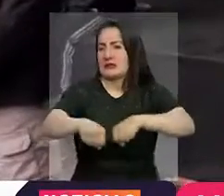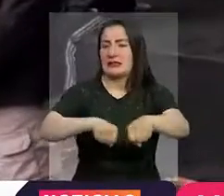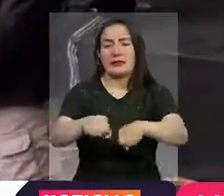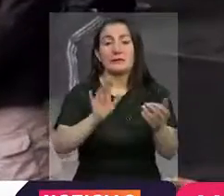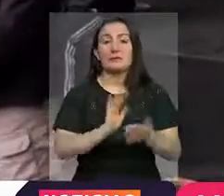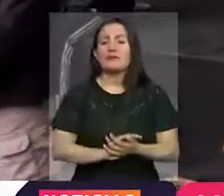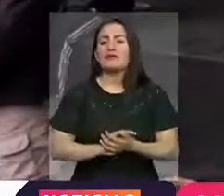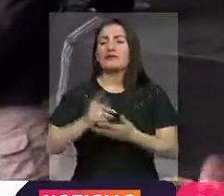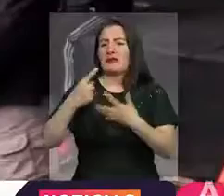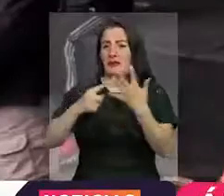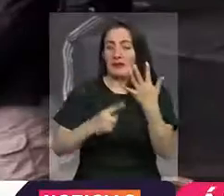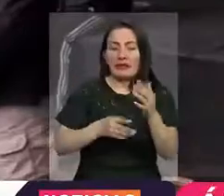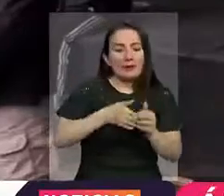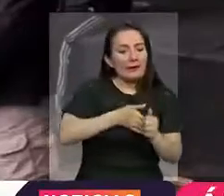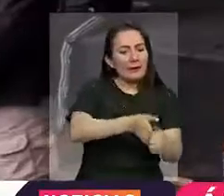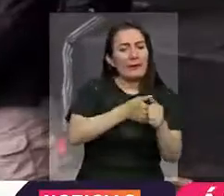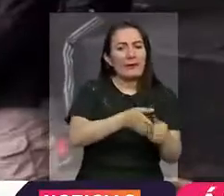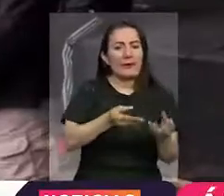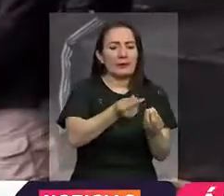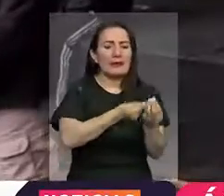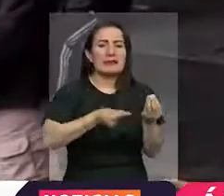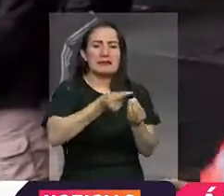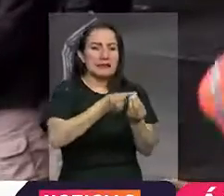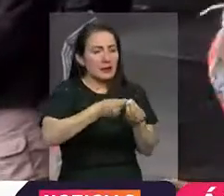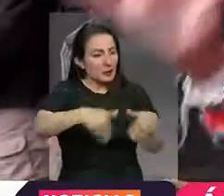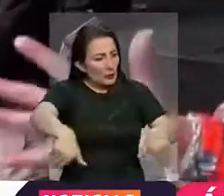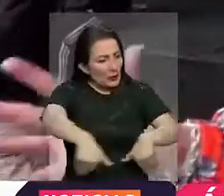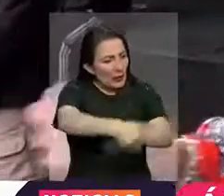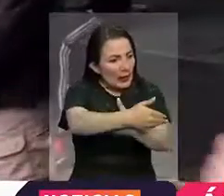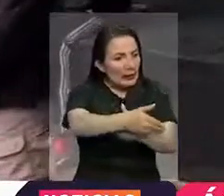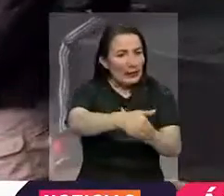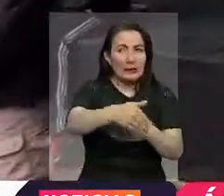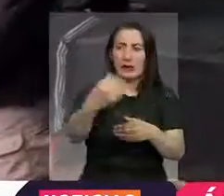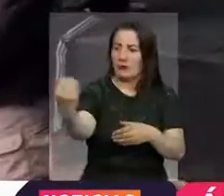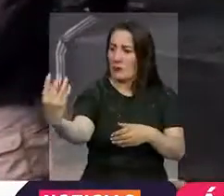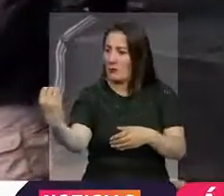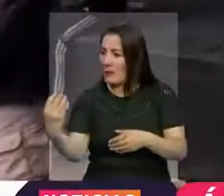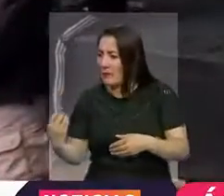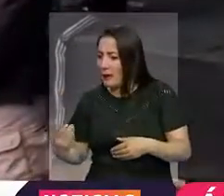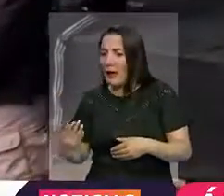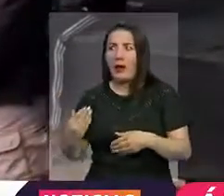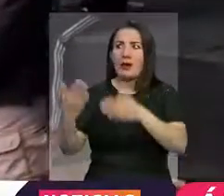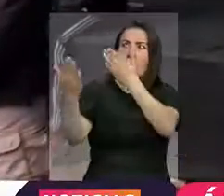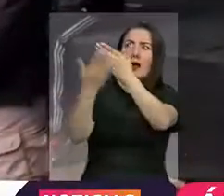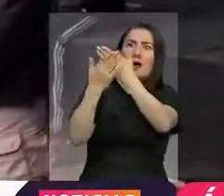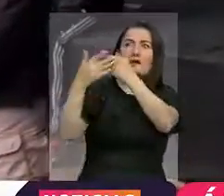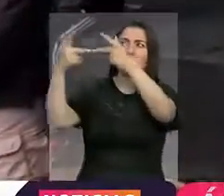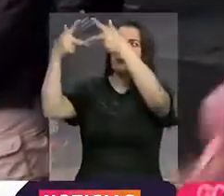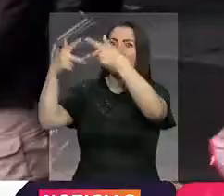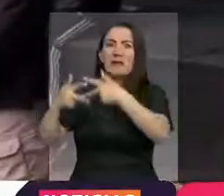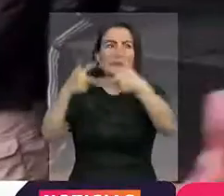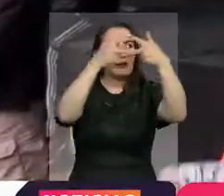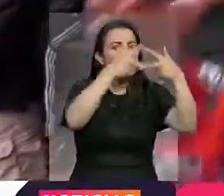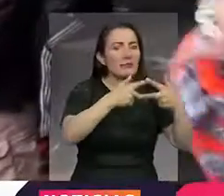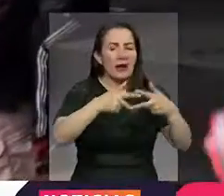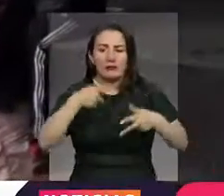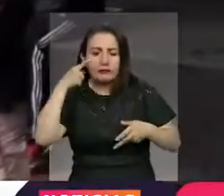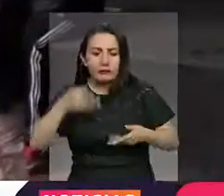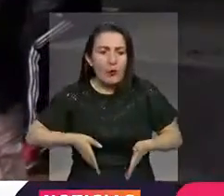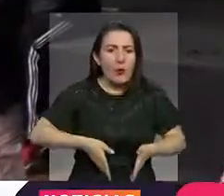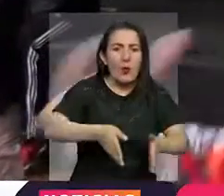Actualizamos las guías de diseño de las carreteras, tanto en señalización como también en cómo se debe diseñar una vía, con la obligación